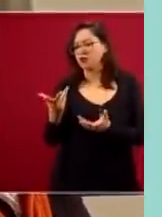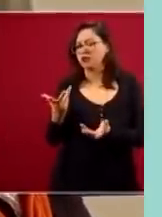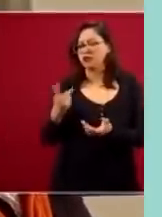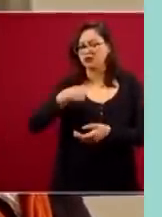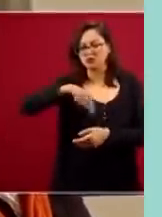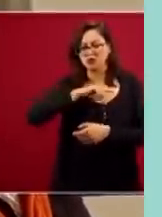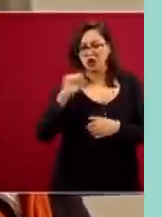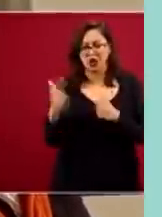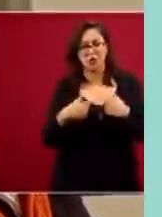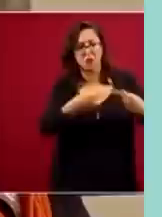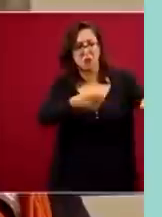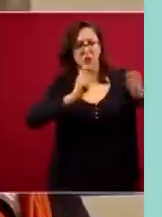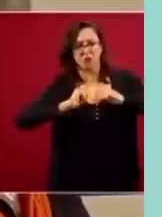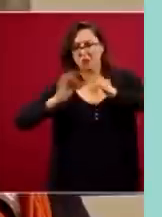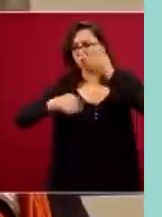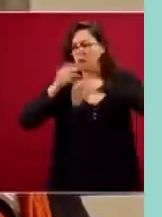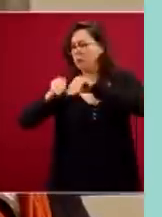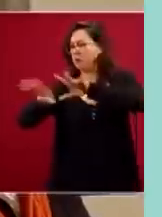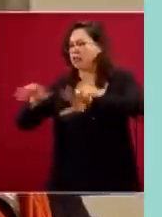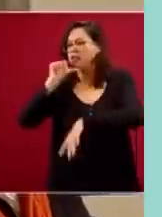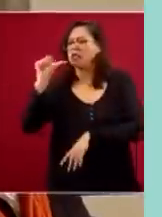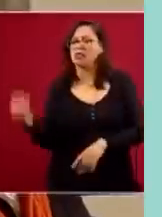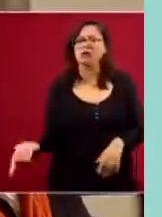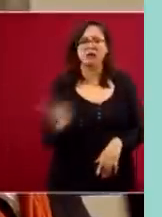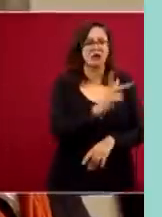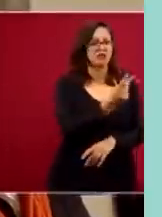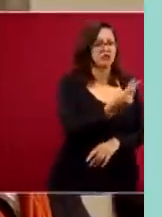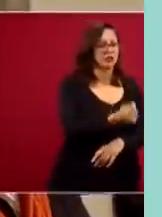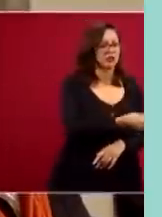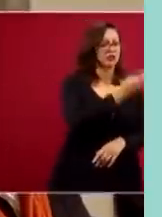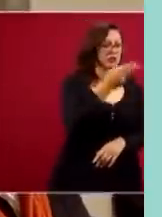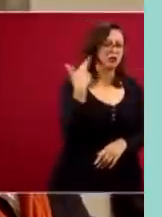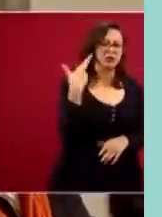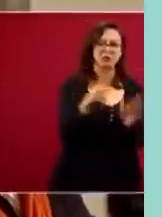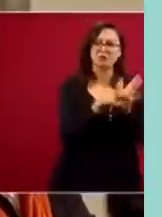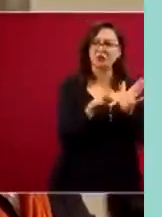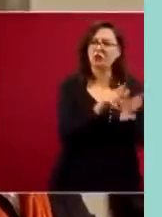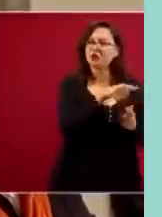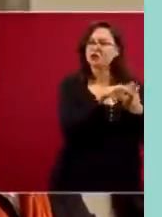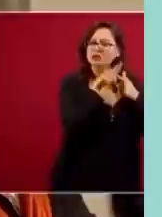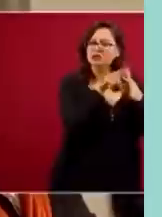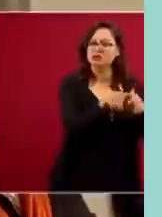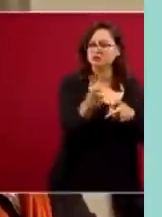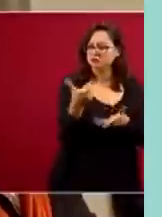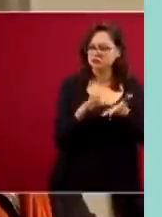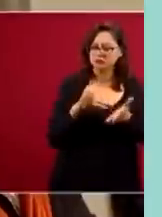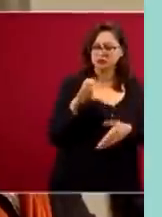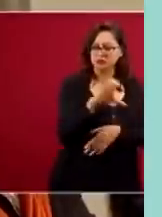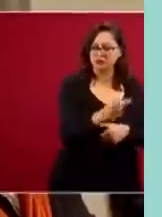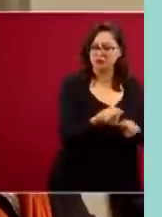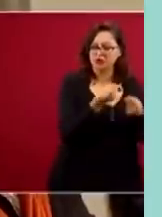sola publicidad, y Televisa, radio, periódicos, ellos se han llevado el monto fuerte.